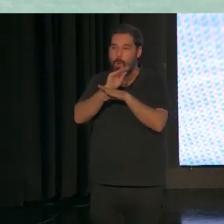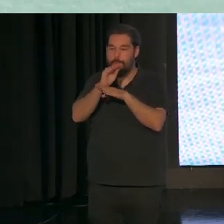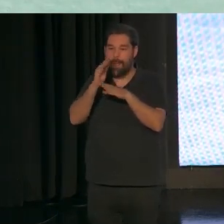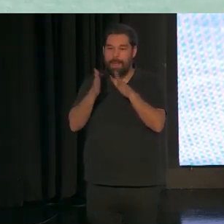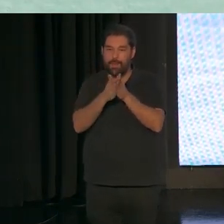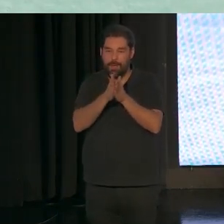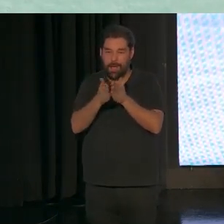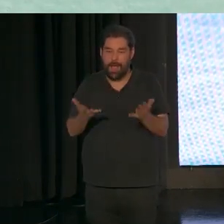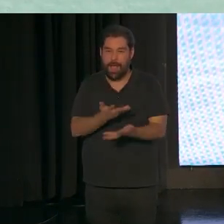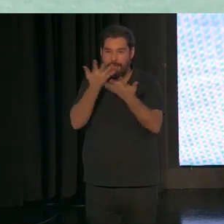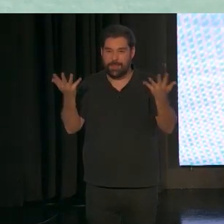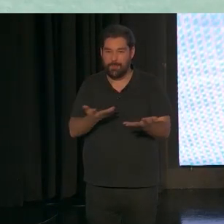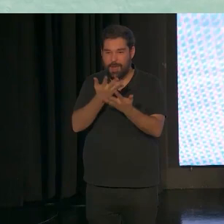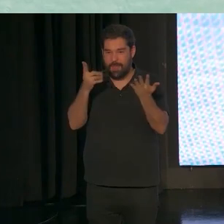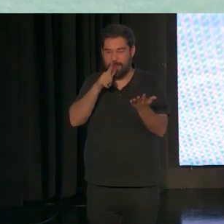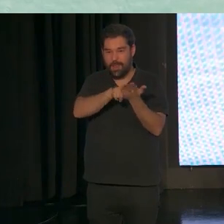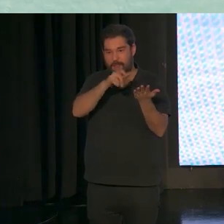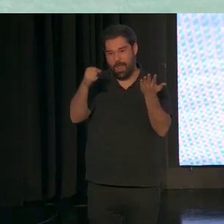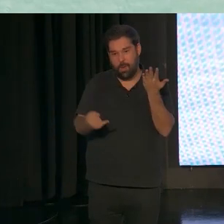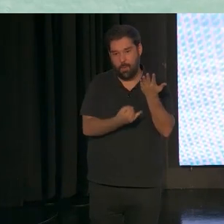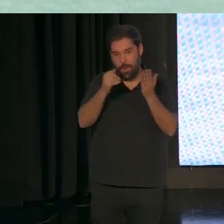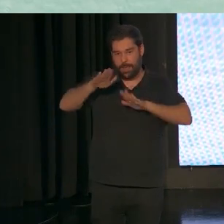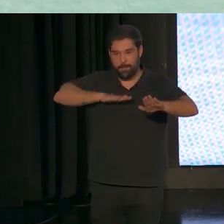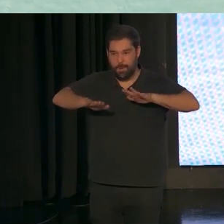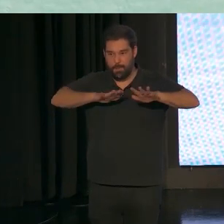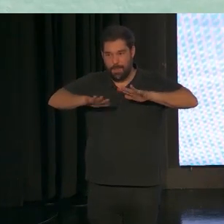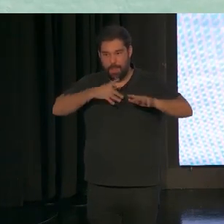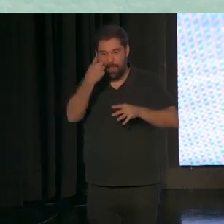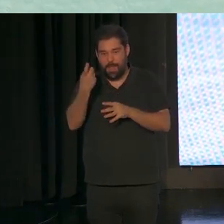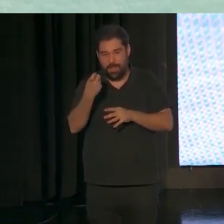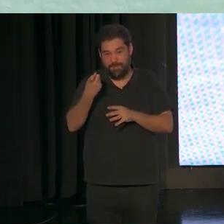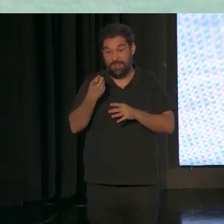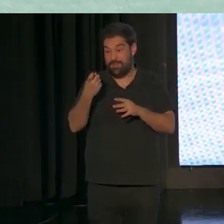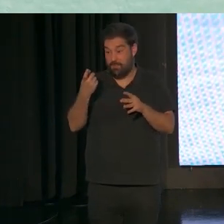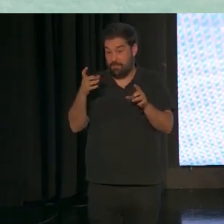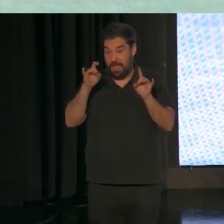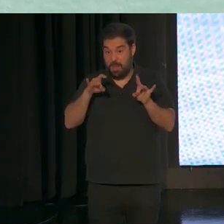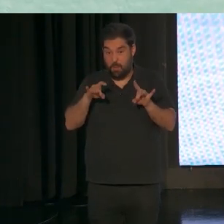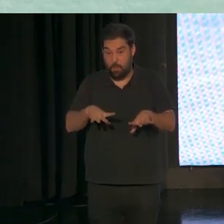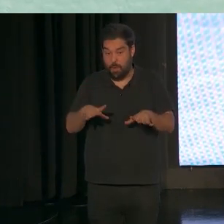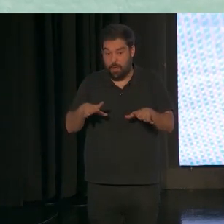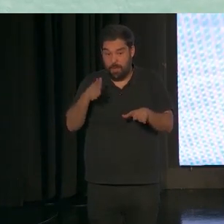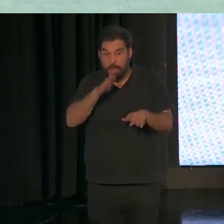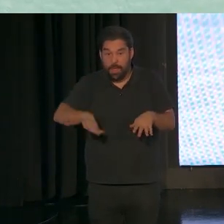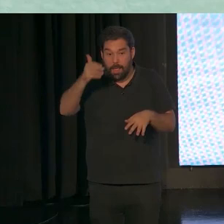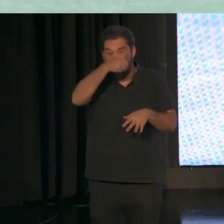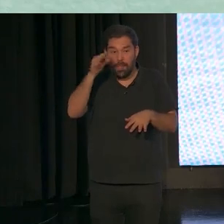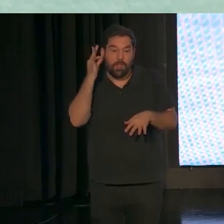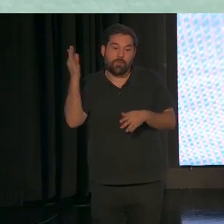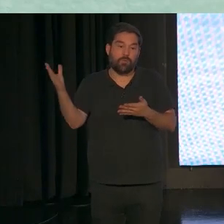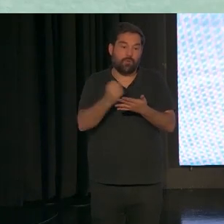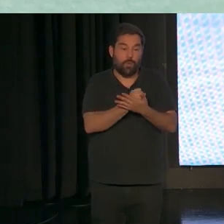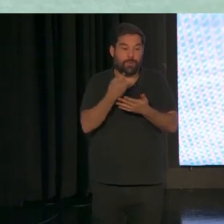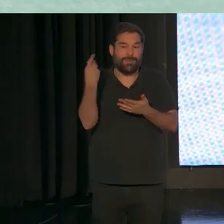lenguaje motricidad necesita básicamente lo que necesit cualquier niño y luego sí que hay que hacer algunas cosas más